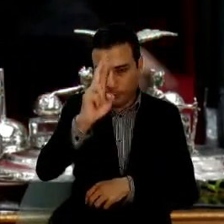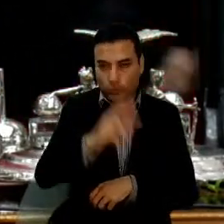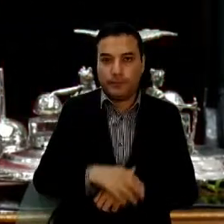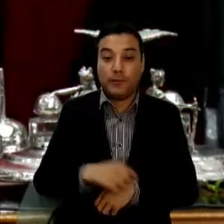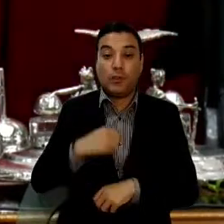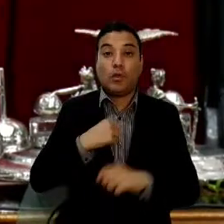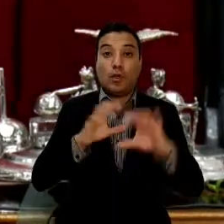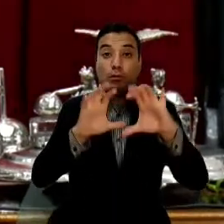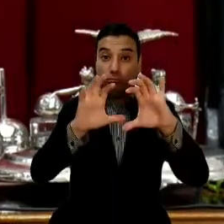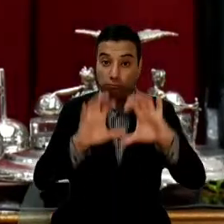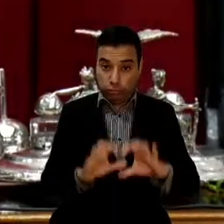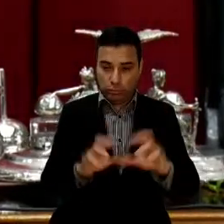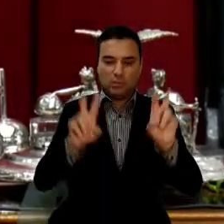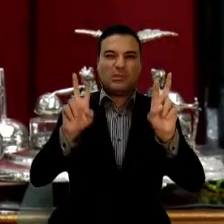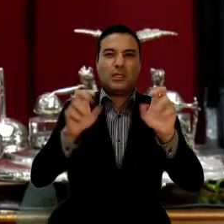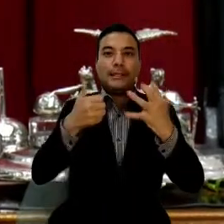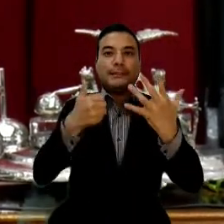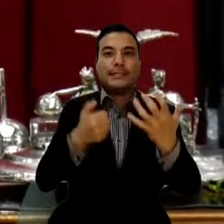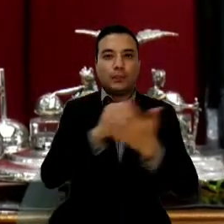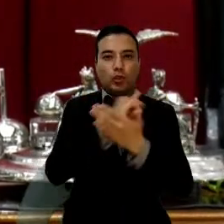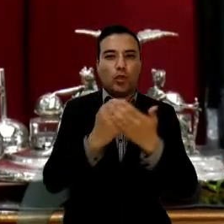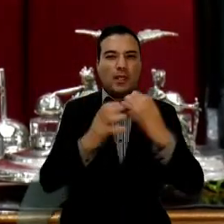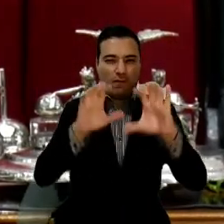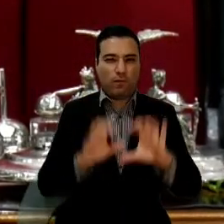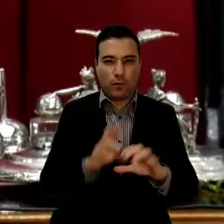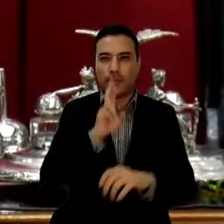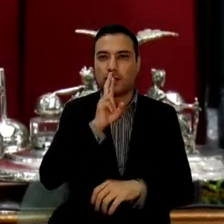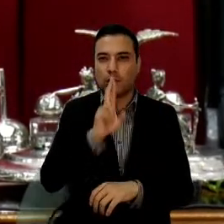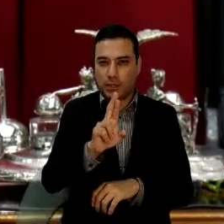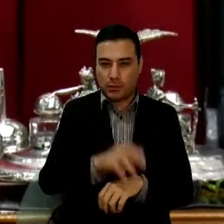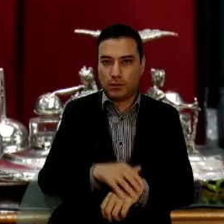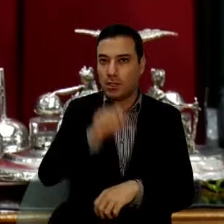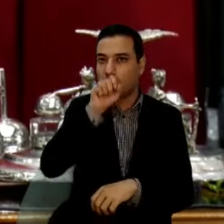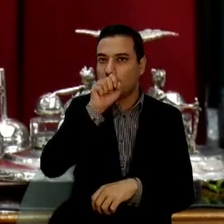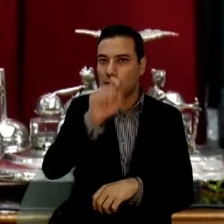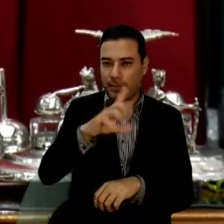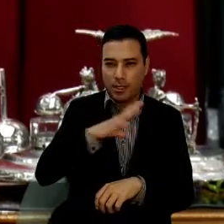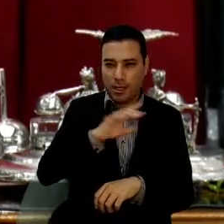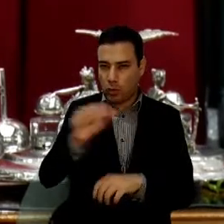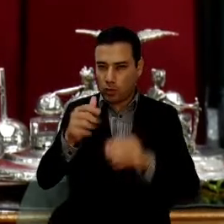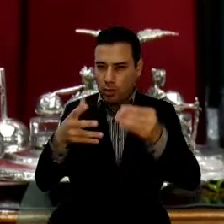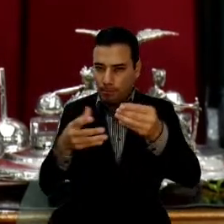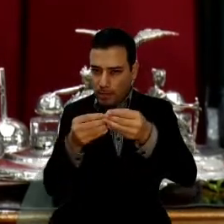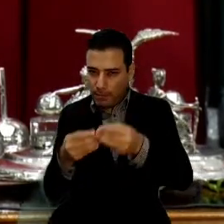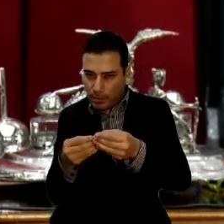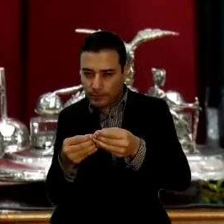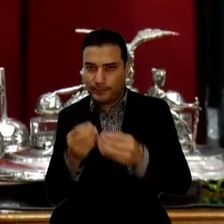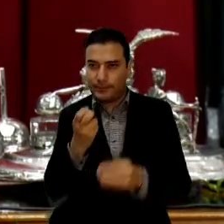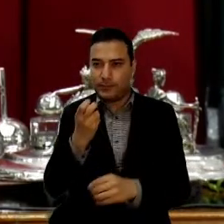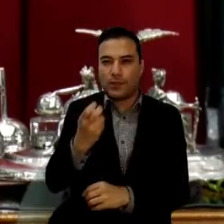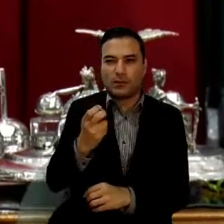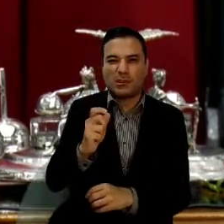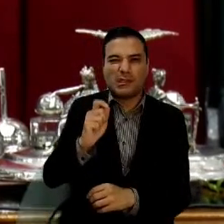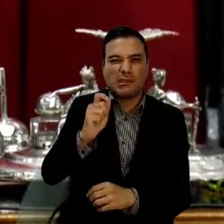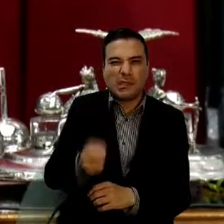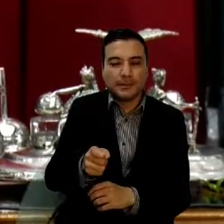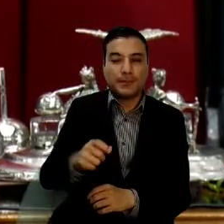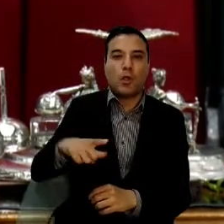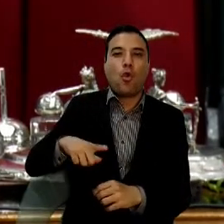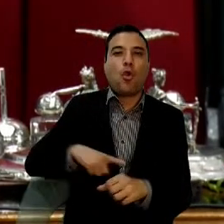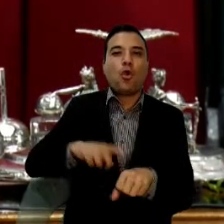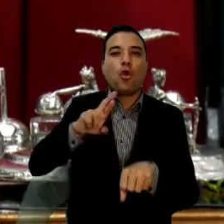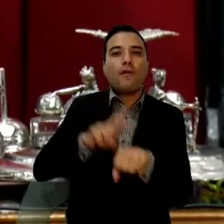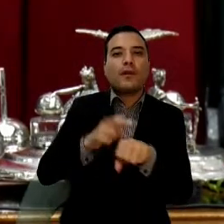documento denominado Sexto Informe de Resultados, así como los anexos correspondientes, mediante los cuales el titular del